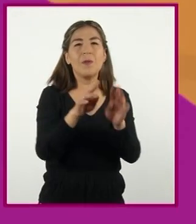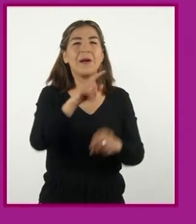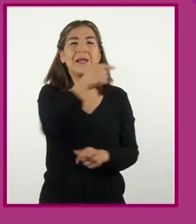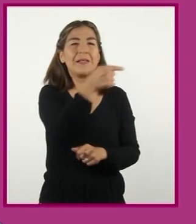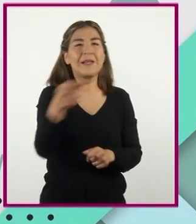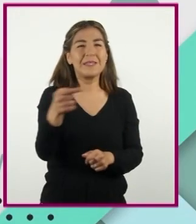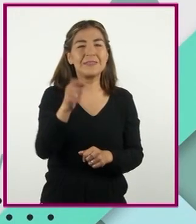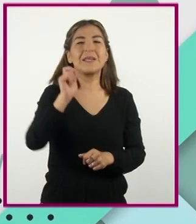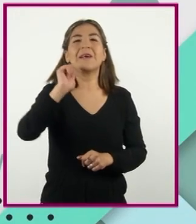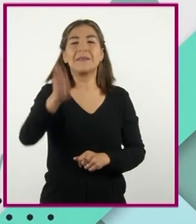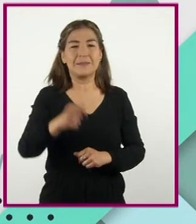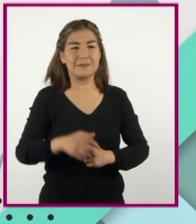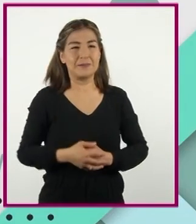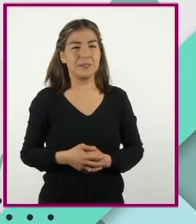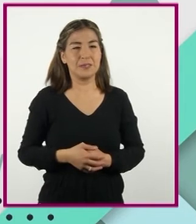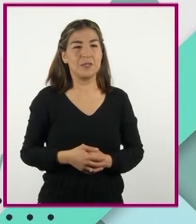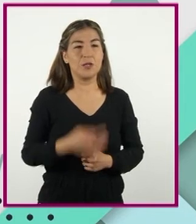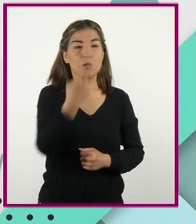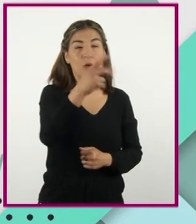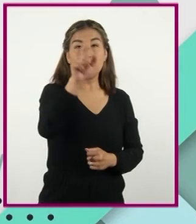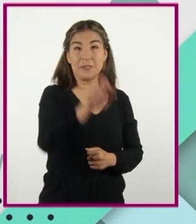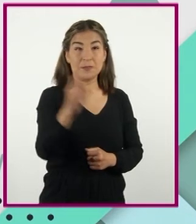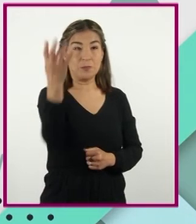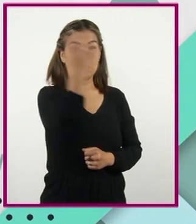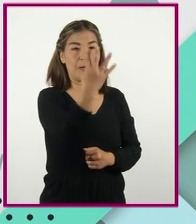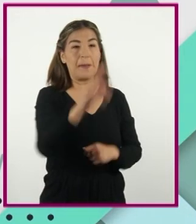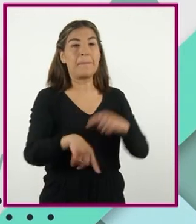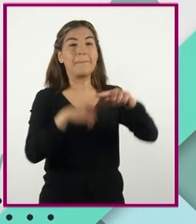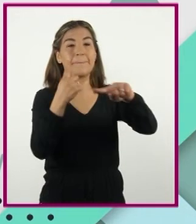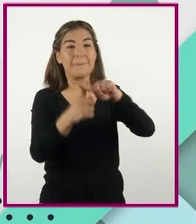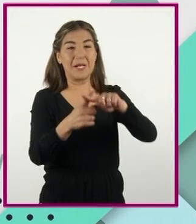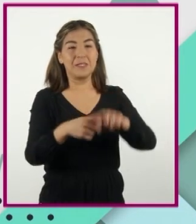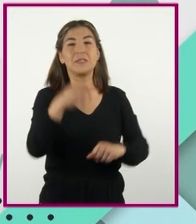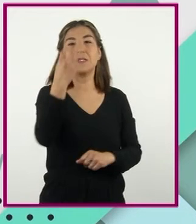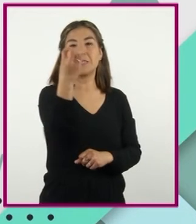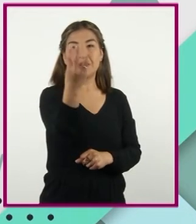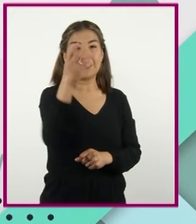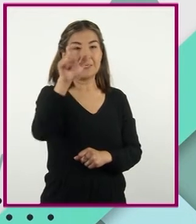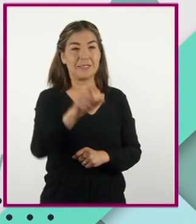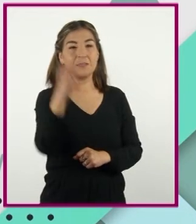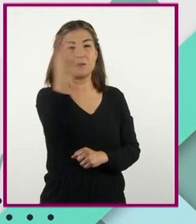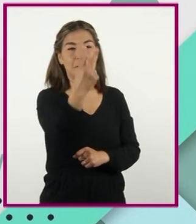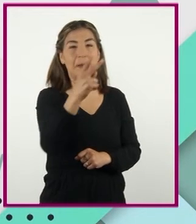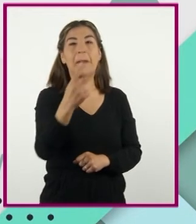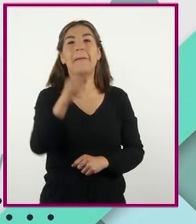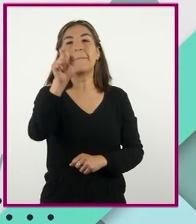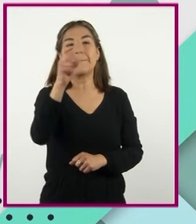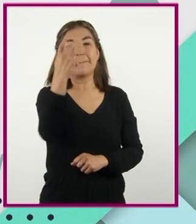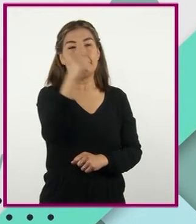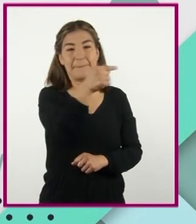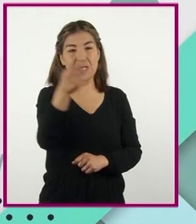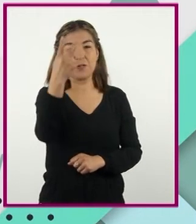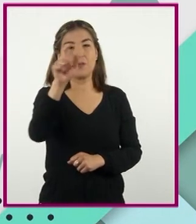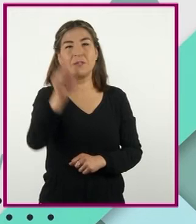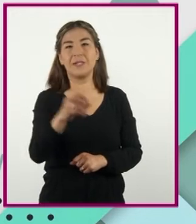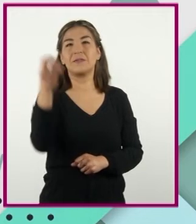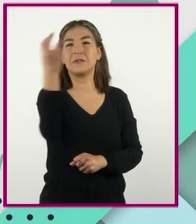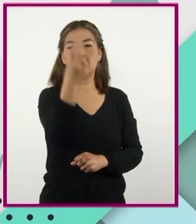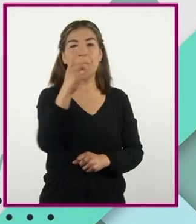es 2x a la cuarta más 3x al cuadrado menos 2x al cubo más